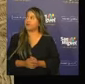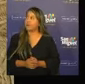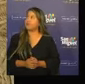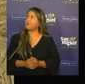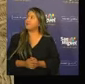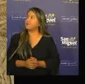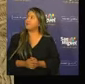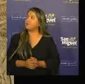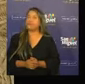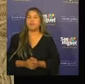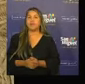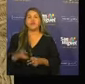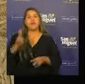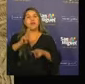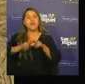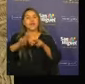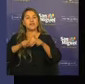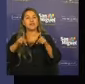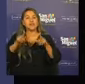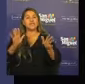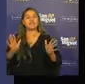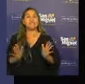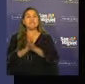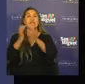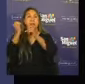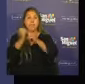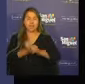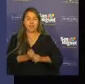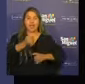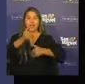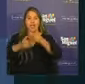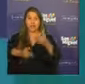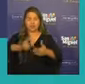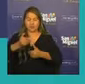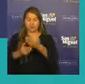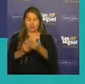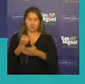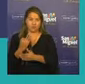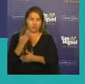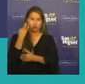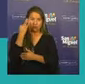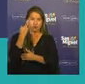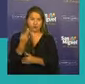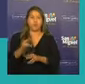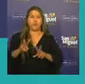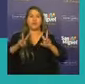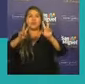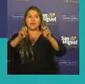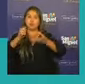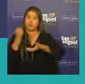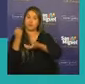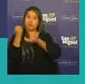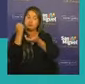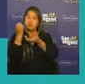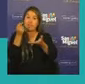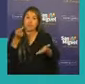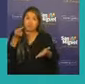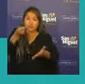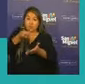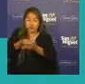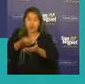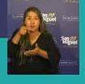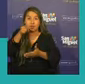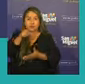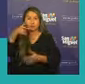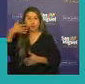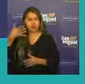hacer que nuestro San Miguel avance hacia el futuro. En términos de inversión, aquí me parece muy